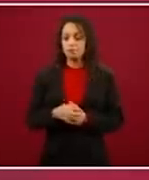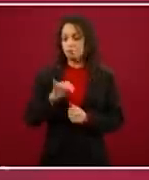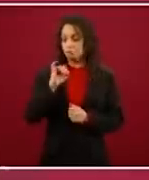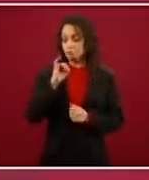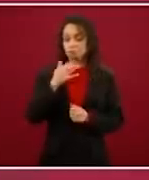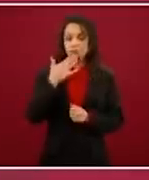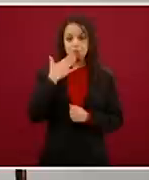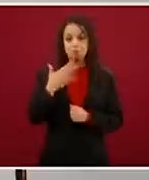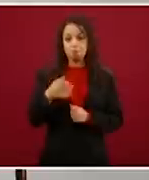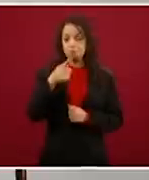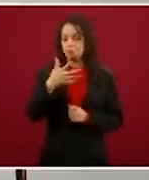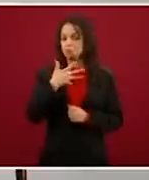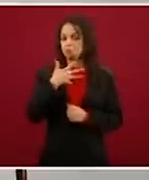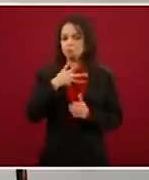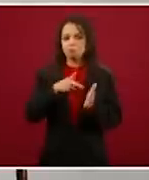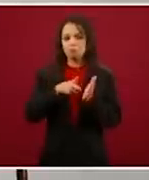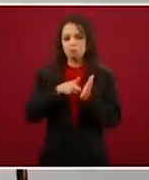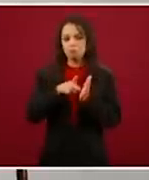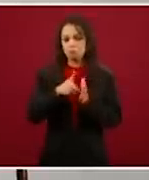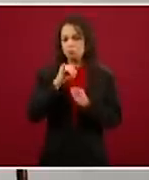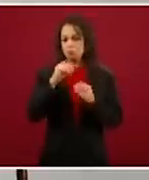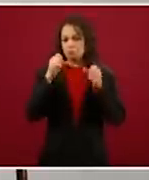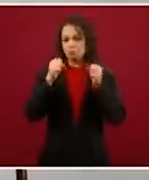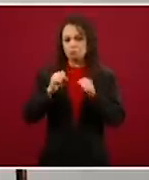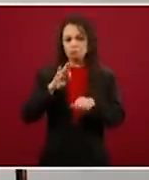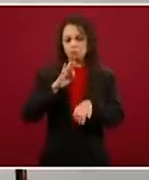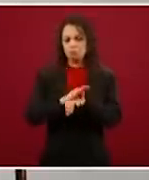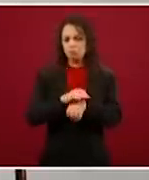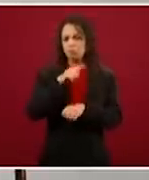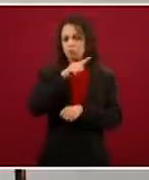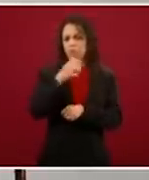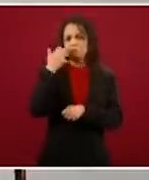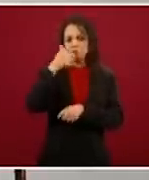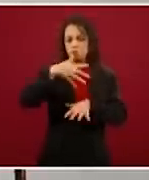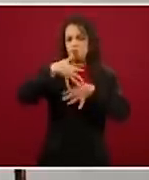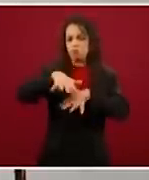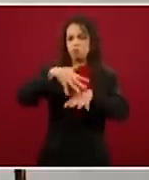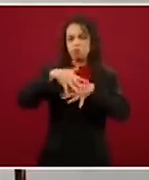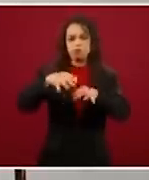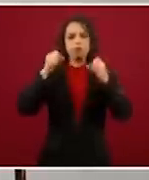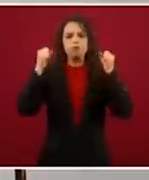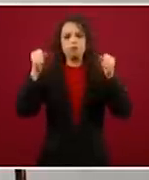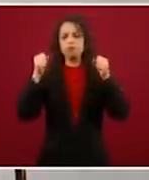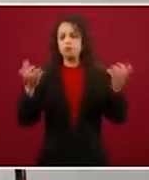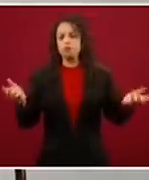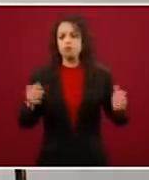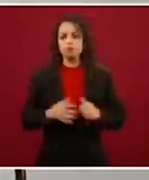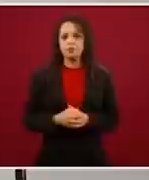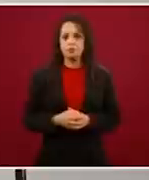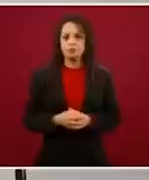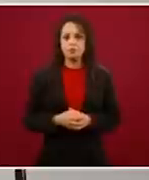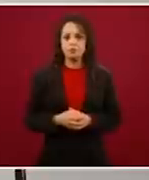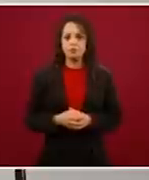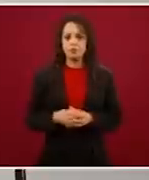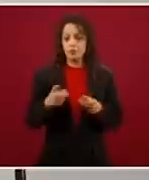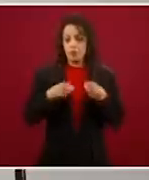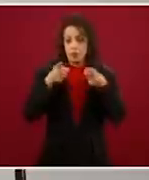garantizado su derecho de manifestación, no va a haber